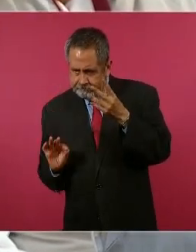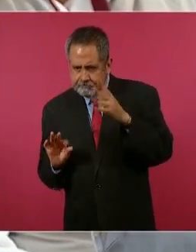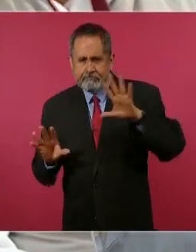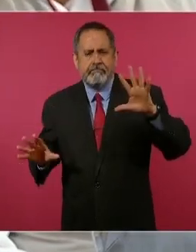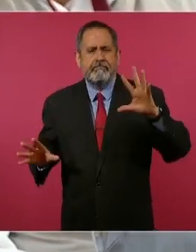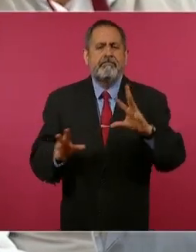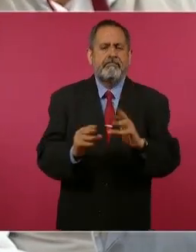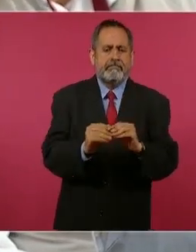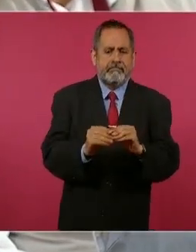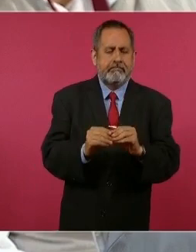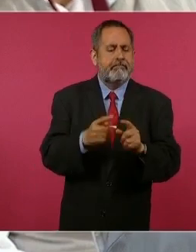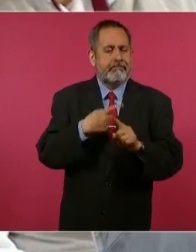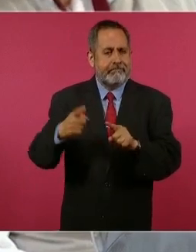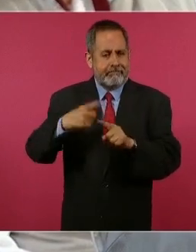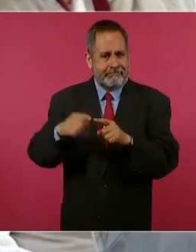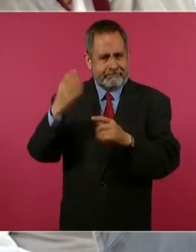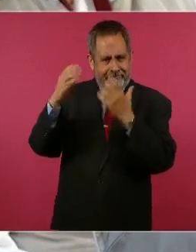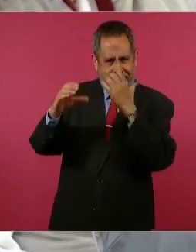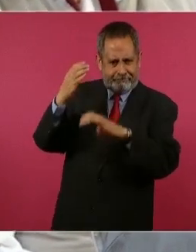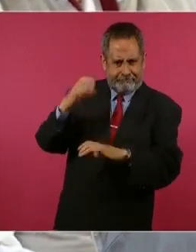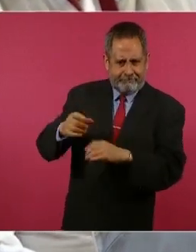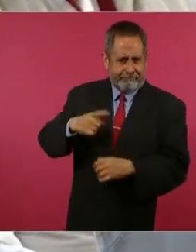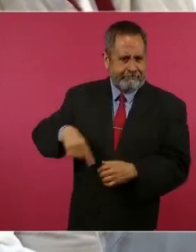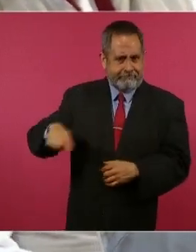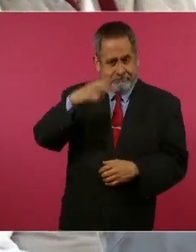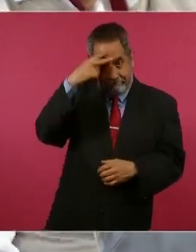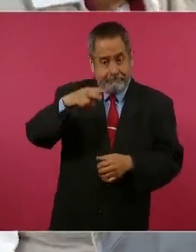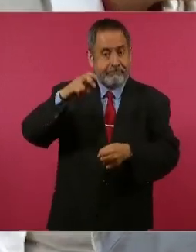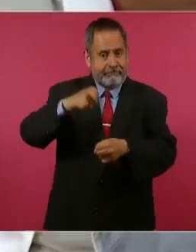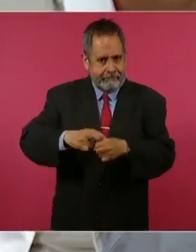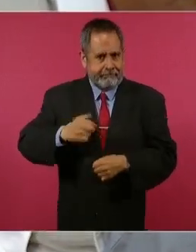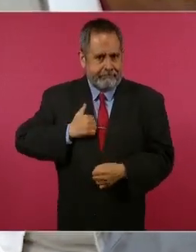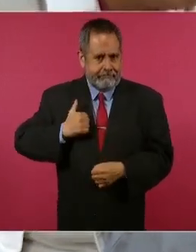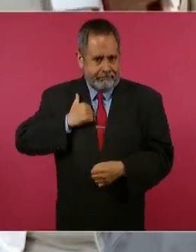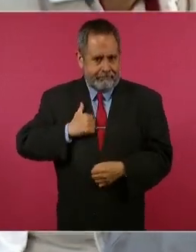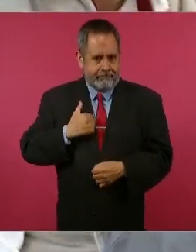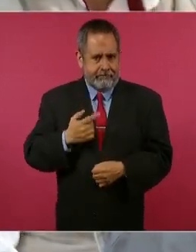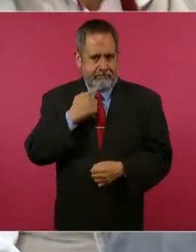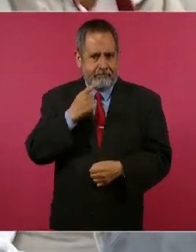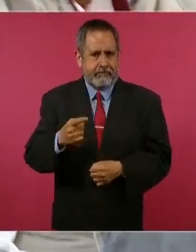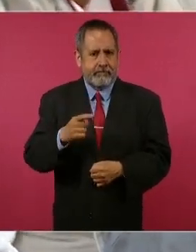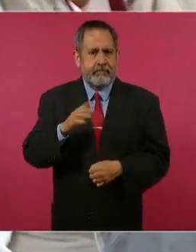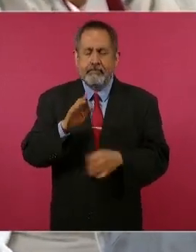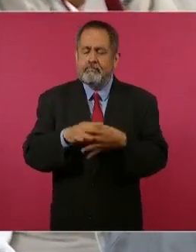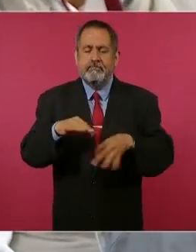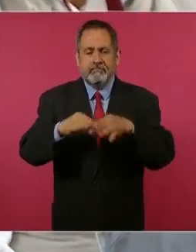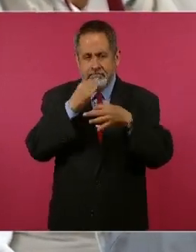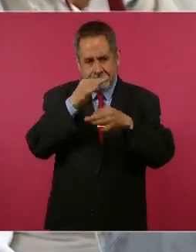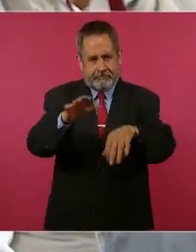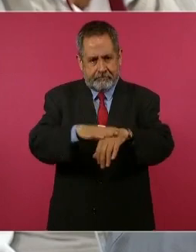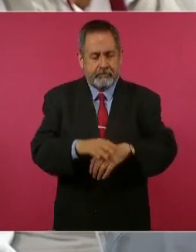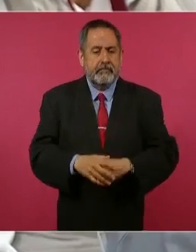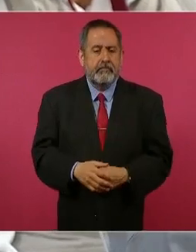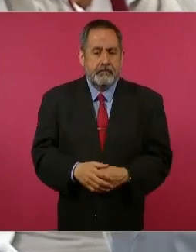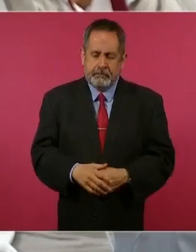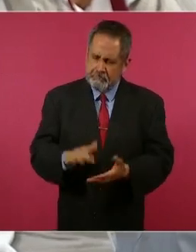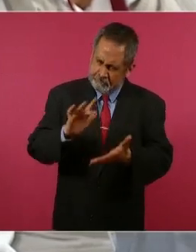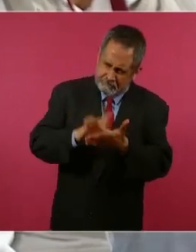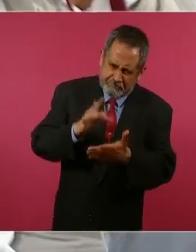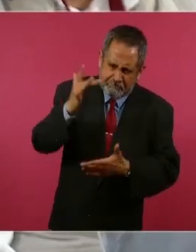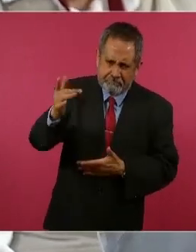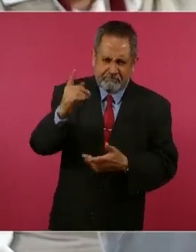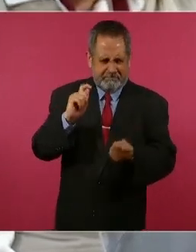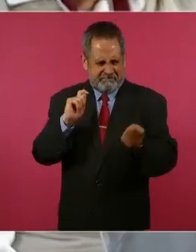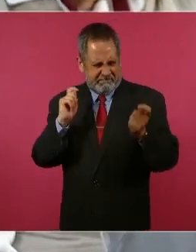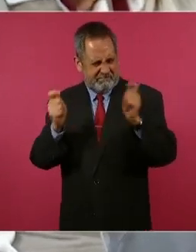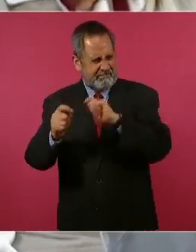resumen de todos los mensajes que recibí de los mexicanos allá en Canadá y el mensaje dice así gracias por la